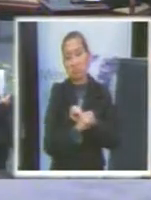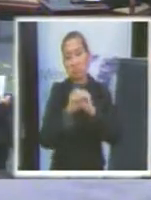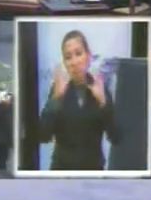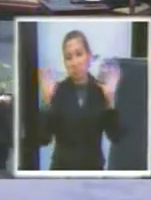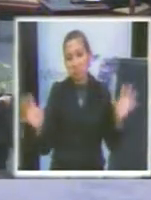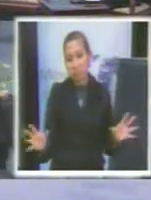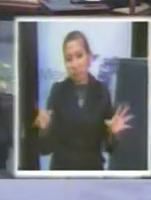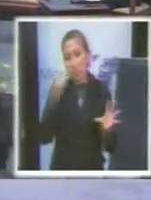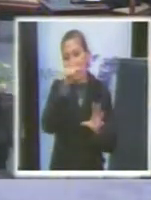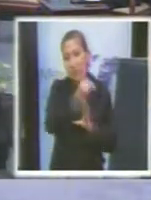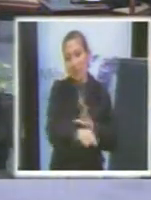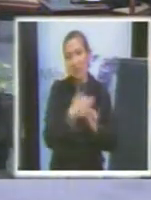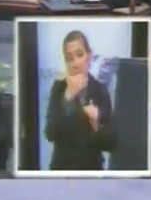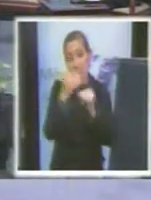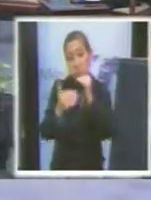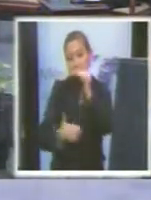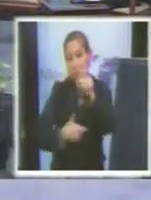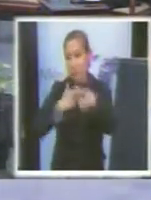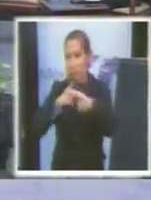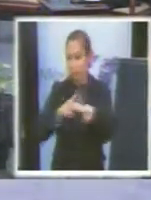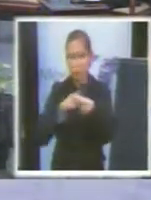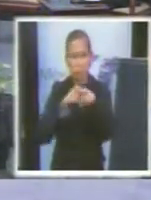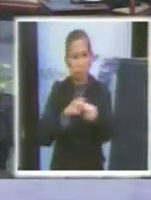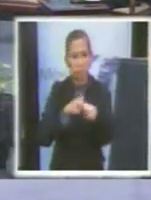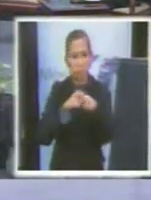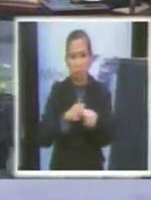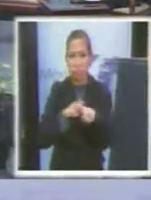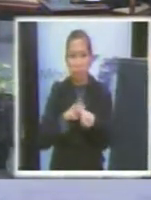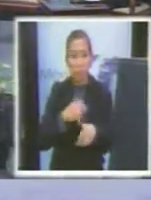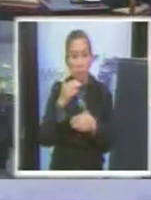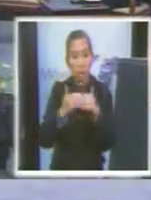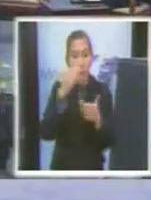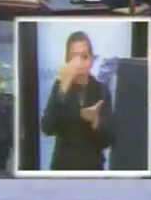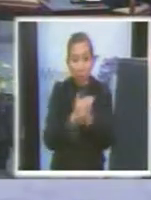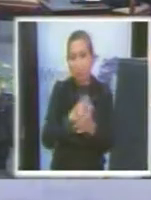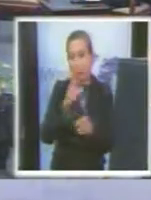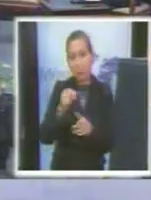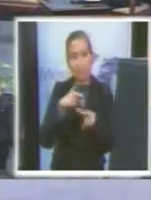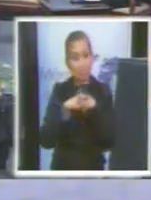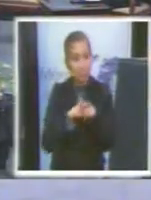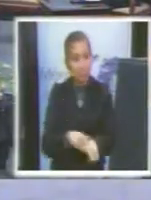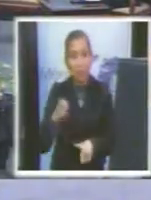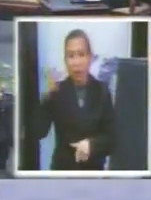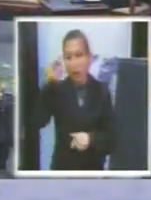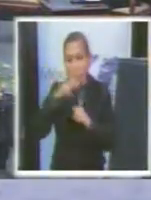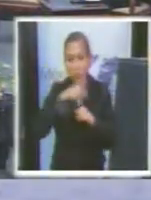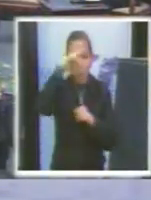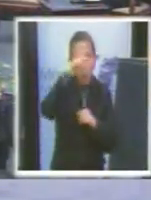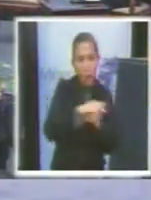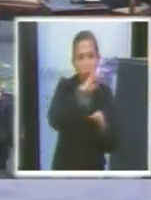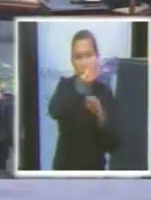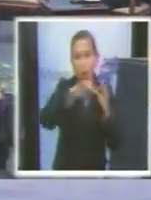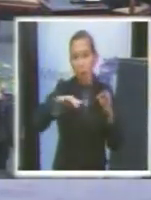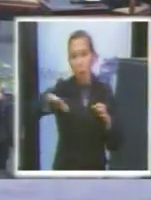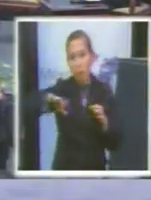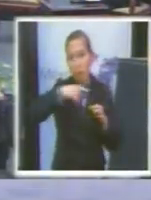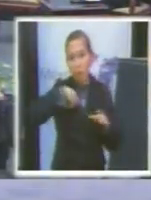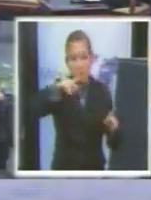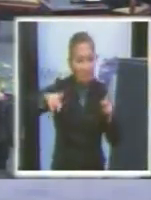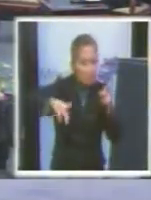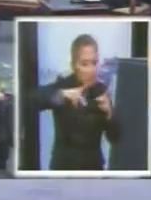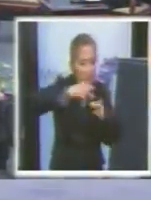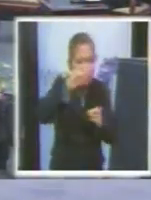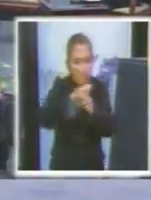Obviamente, este es un proceso continuo, no es un proceso que se agota. Europa, México, todos tenemos que